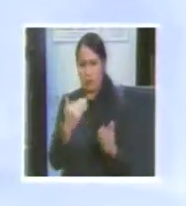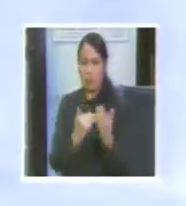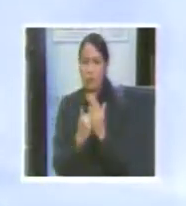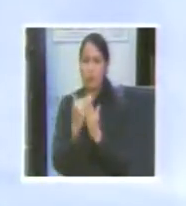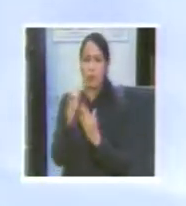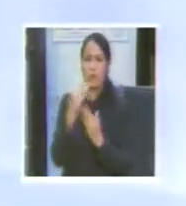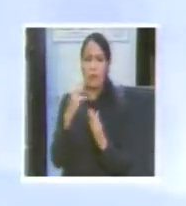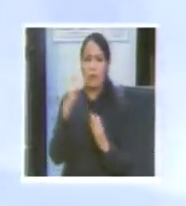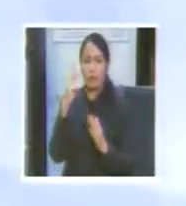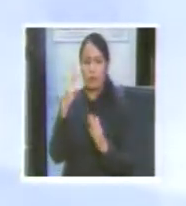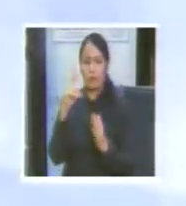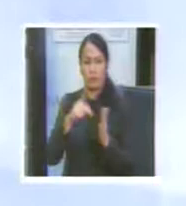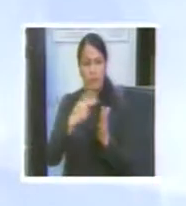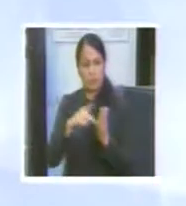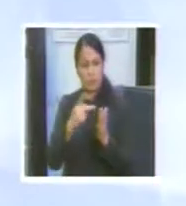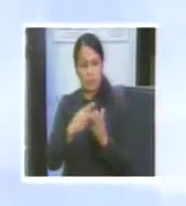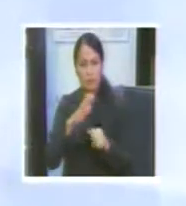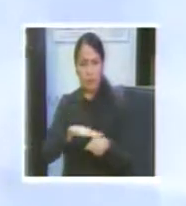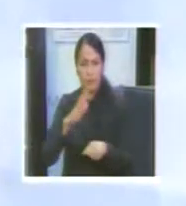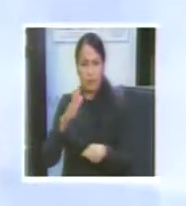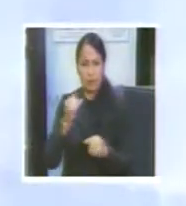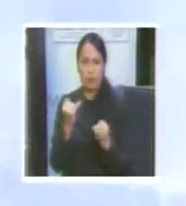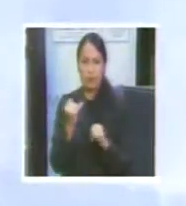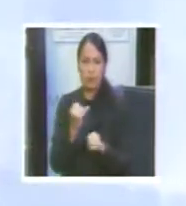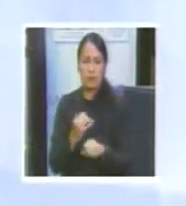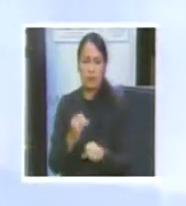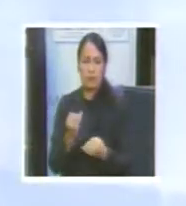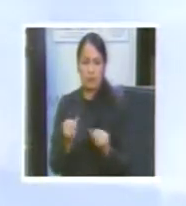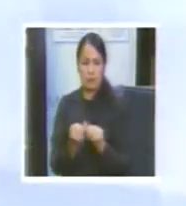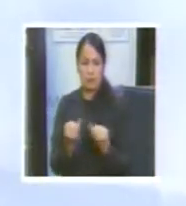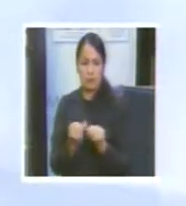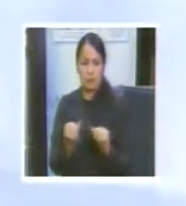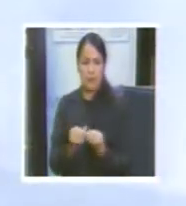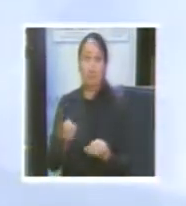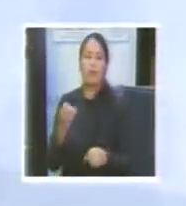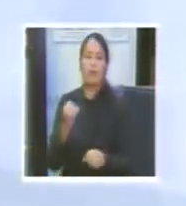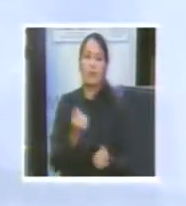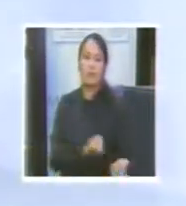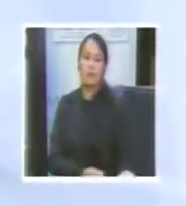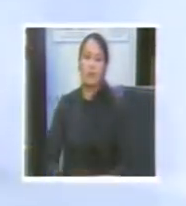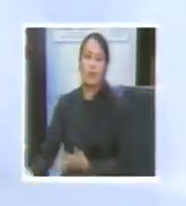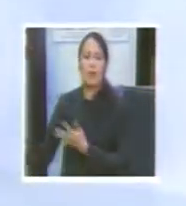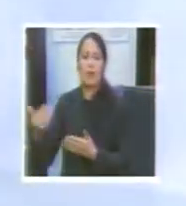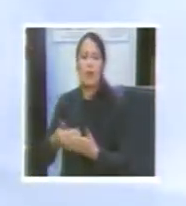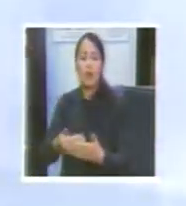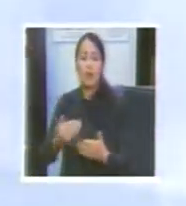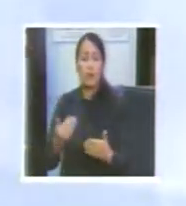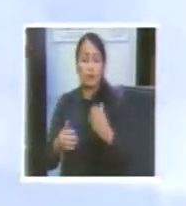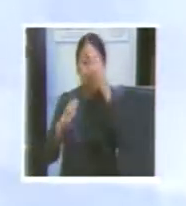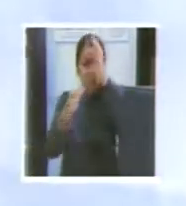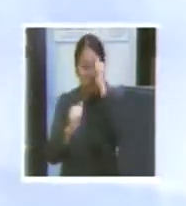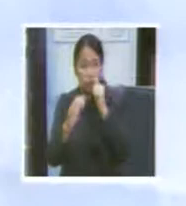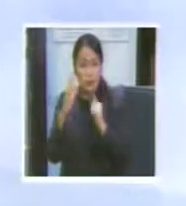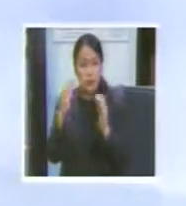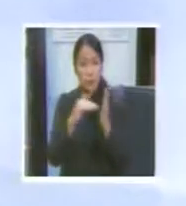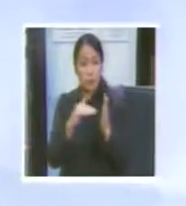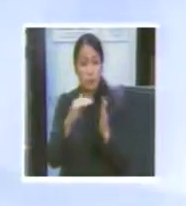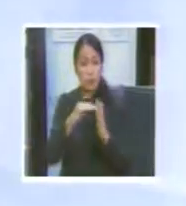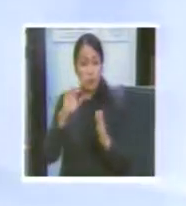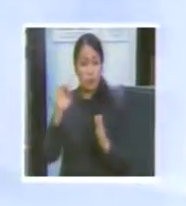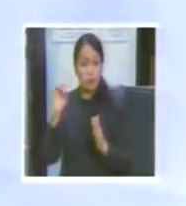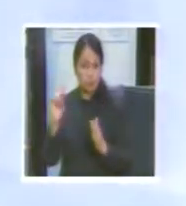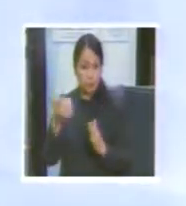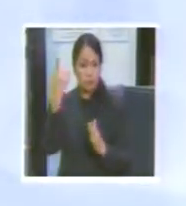3 veces. Y las exportaciones mexicanas, que antes del tratado eran de casi apenas 5 mil millones de